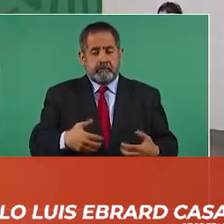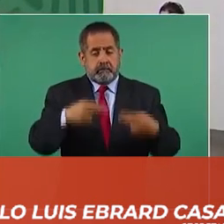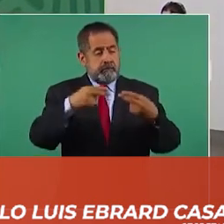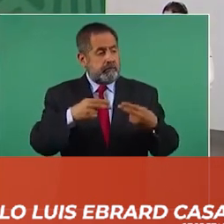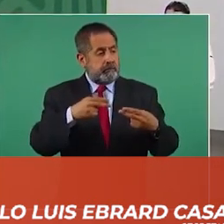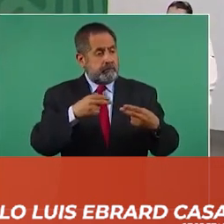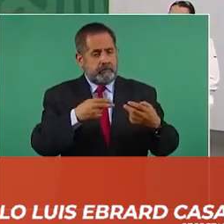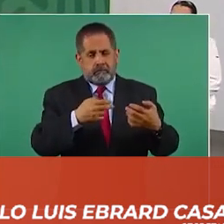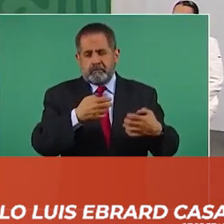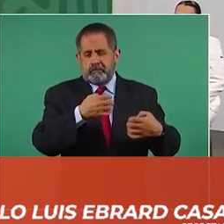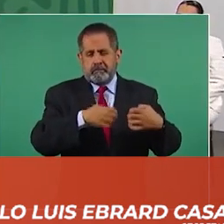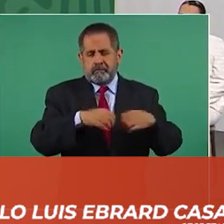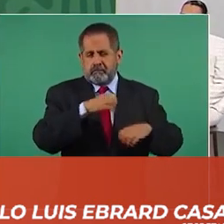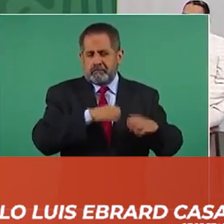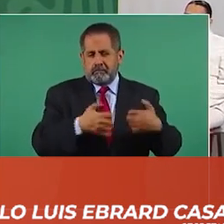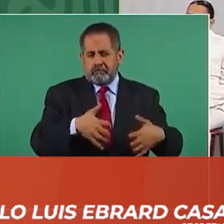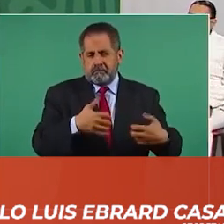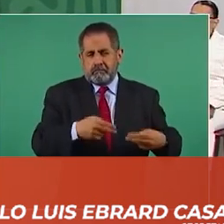entre